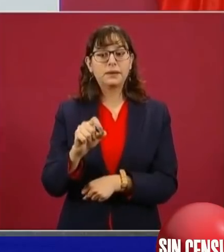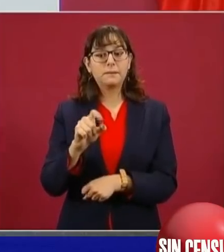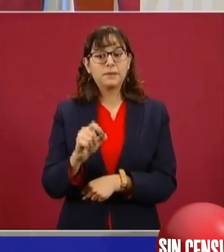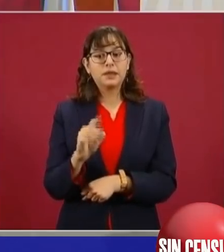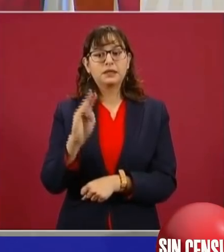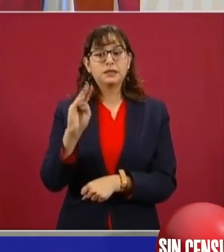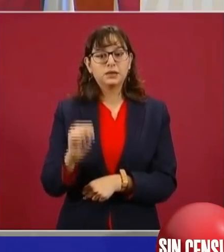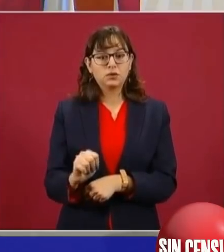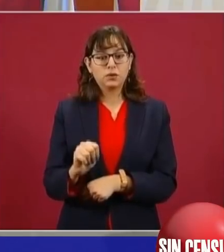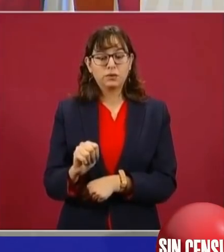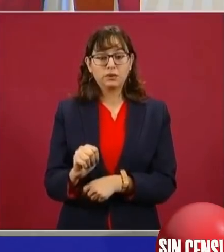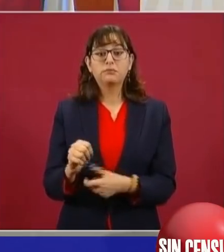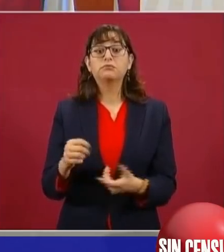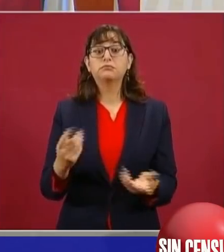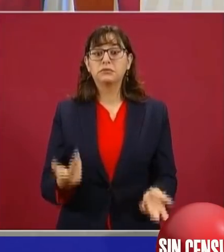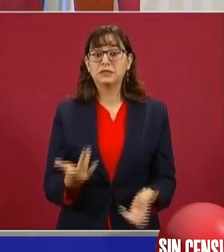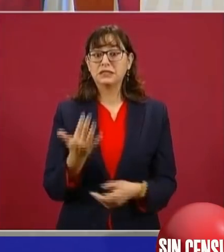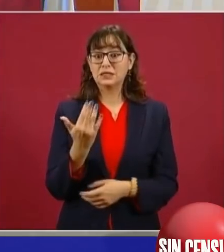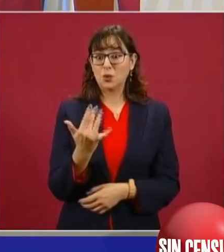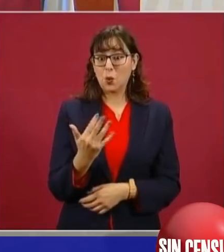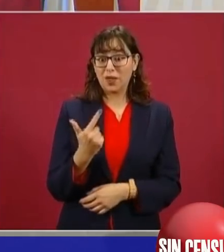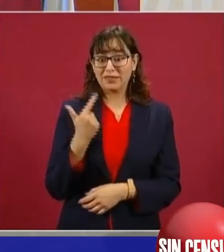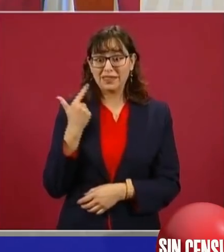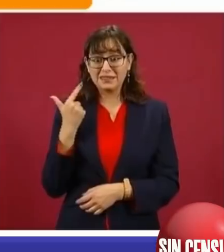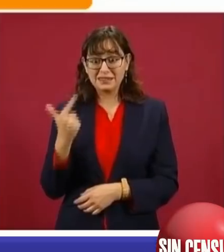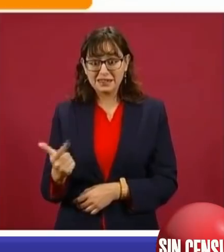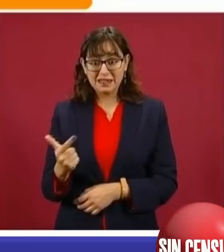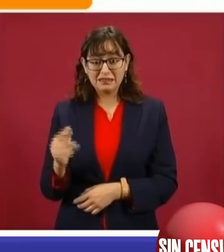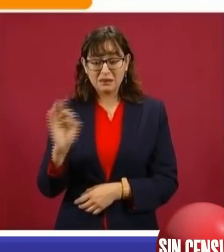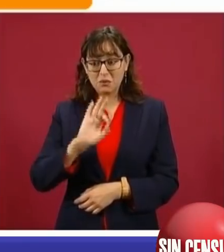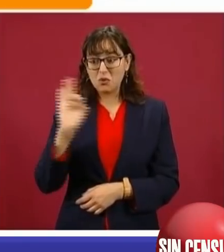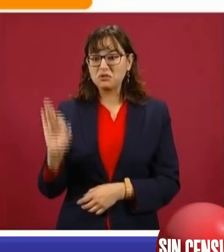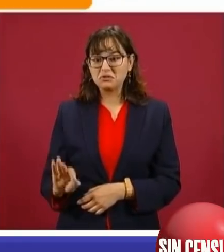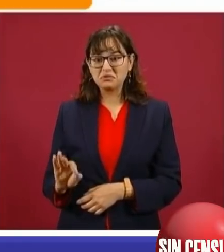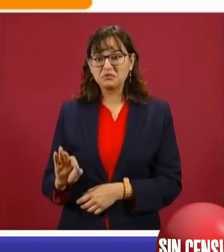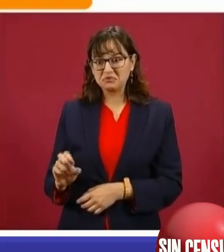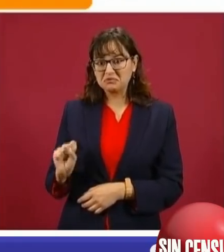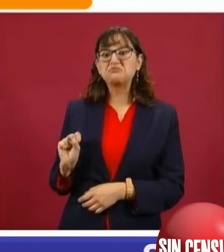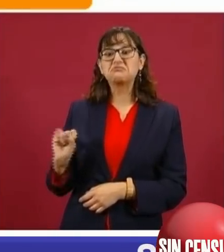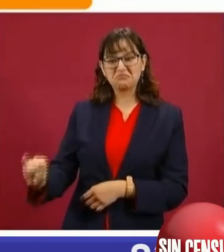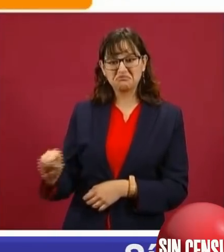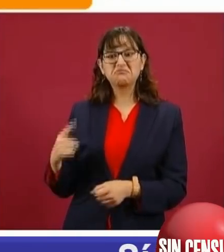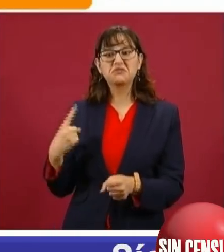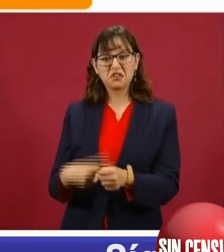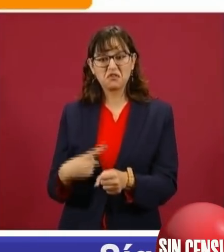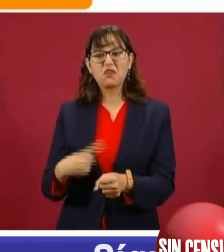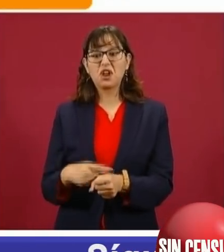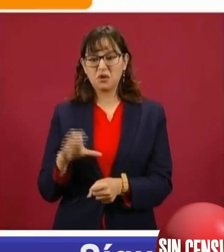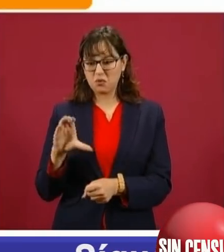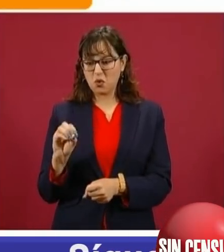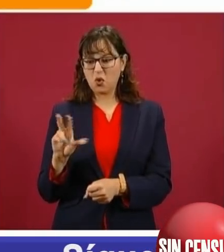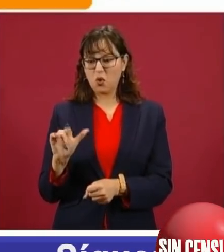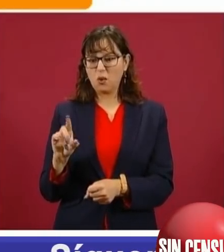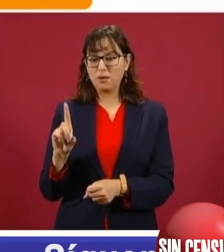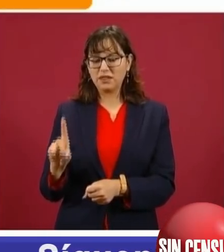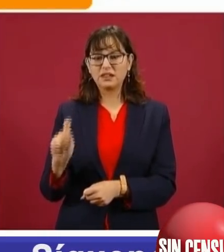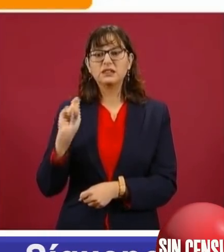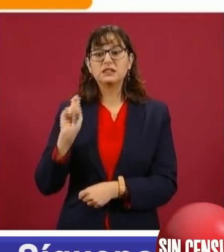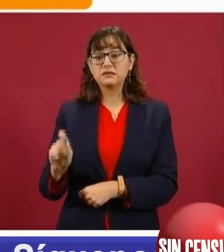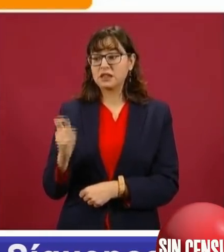que llegamos hasta el 57%, es decir, casi cada 6 de cada 10